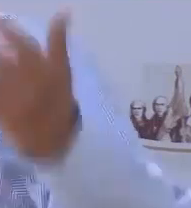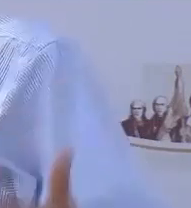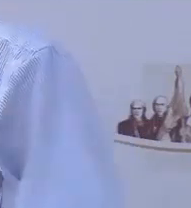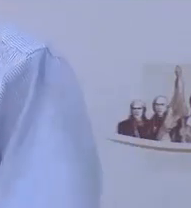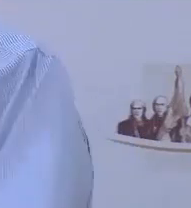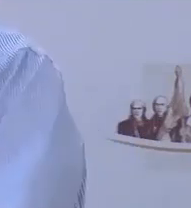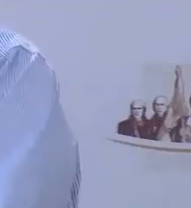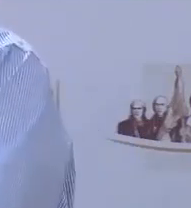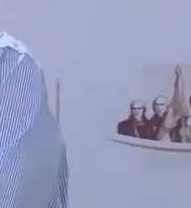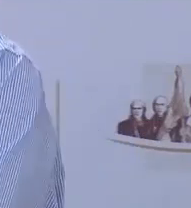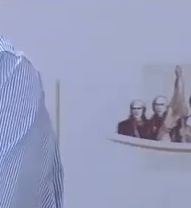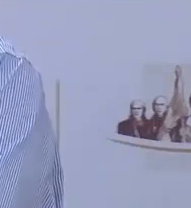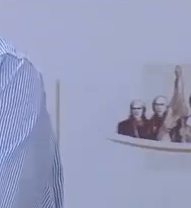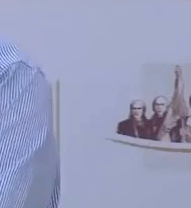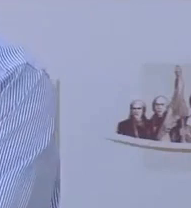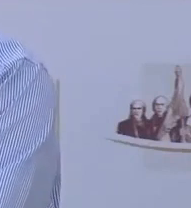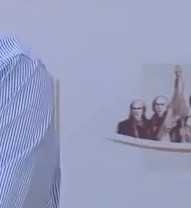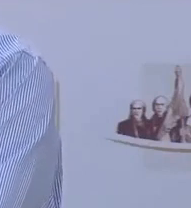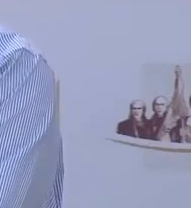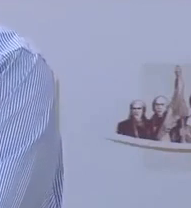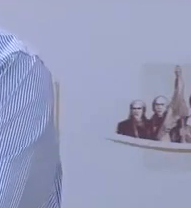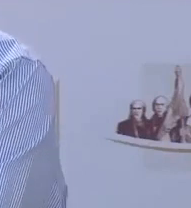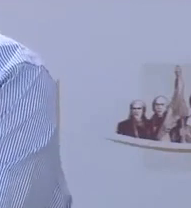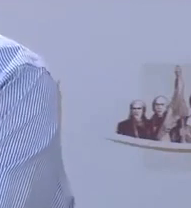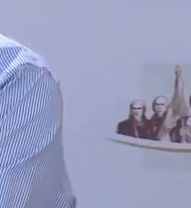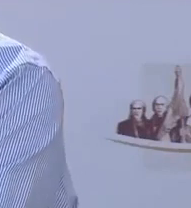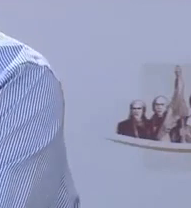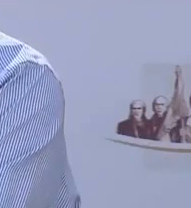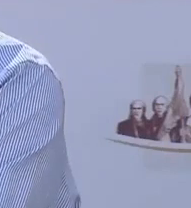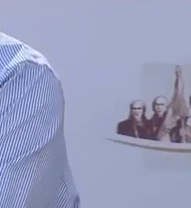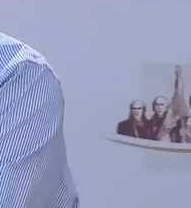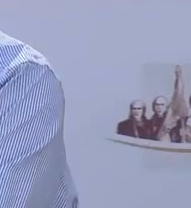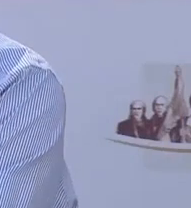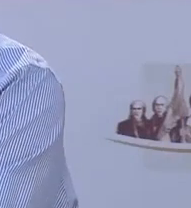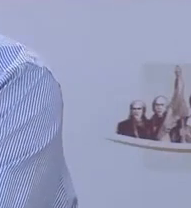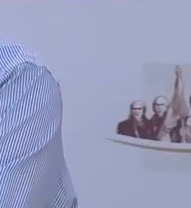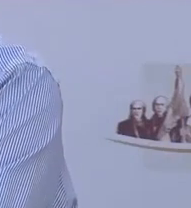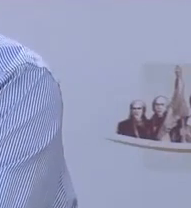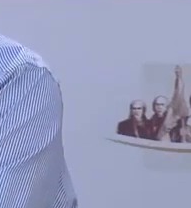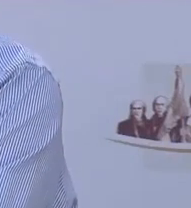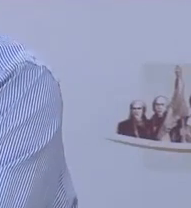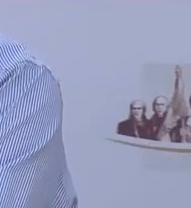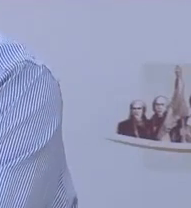llevan a cabo un movimiento y le dan un golpe de Estado a Evo.